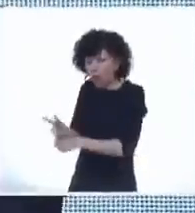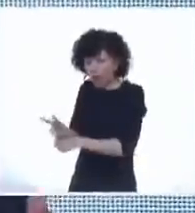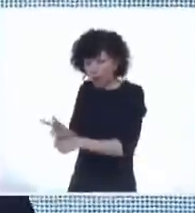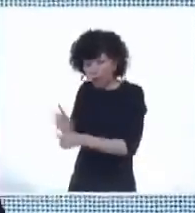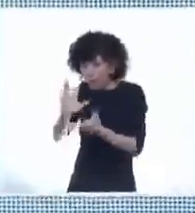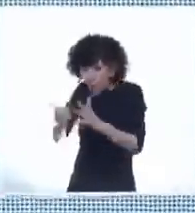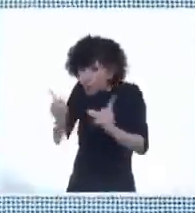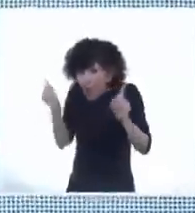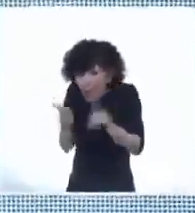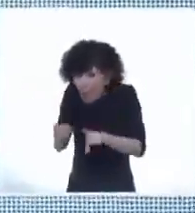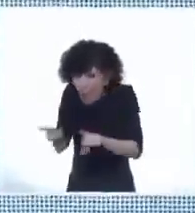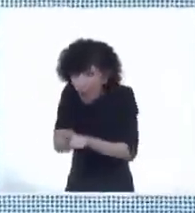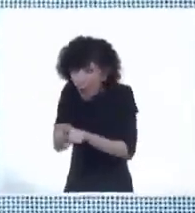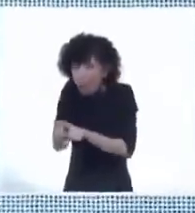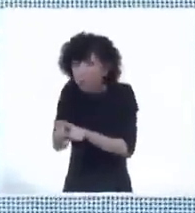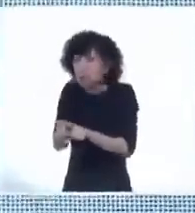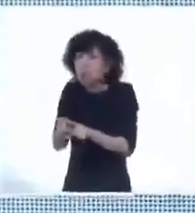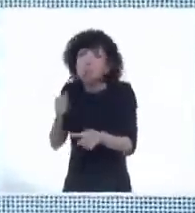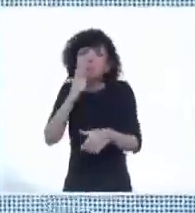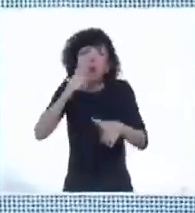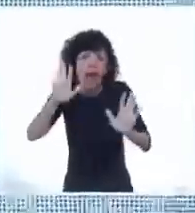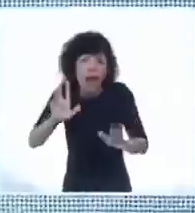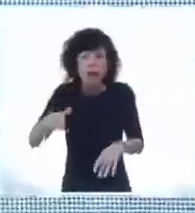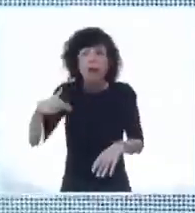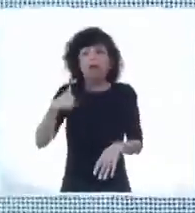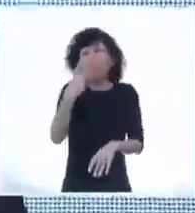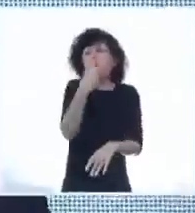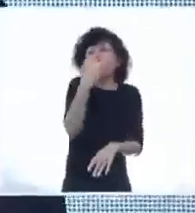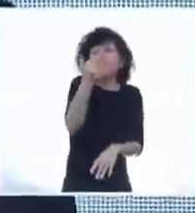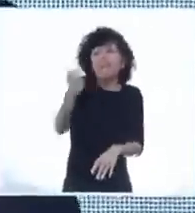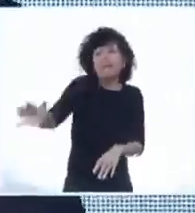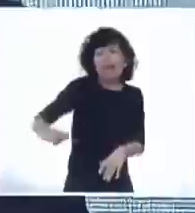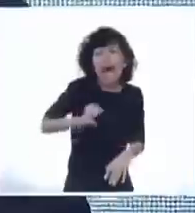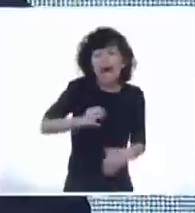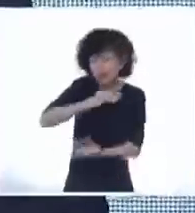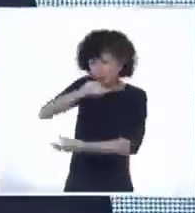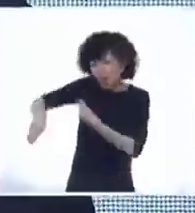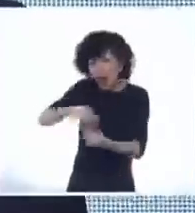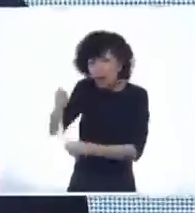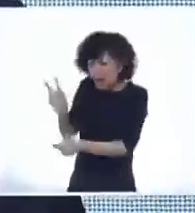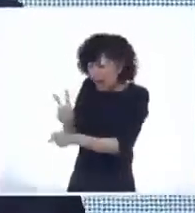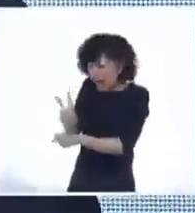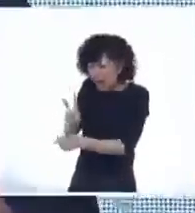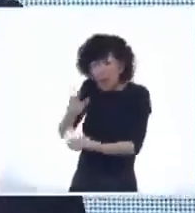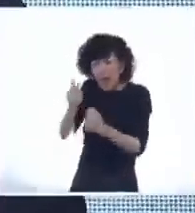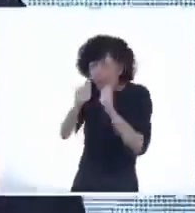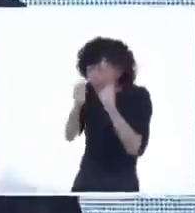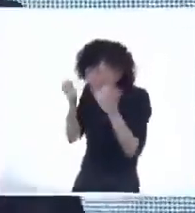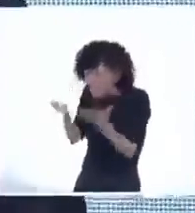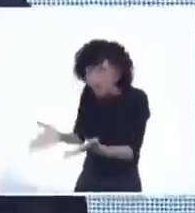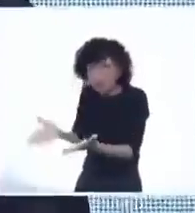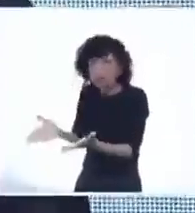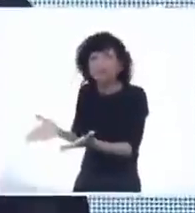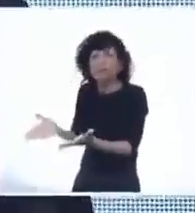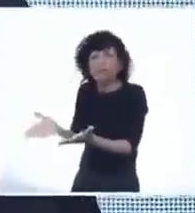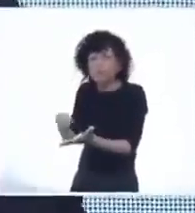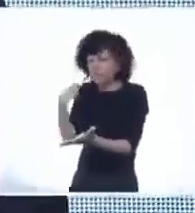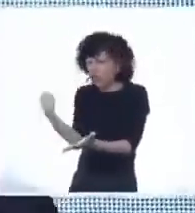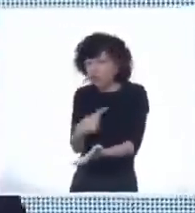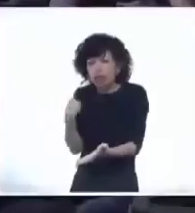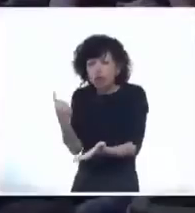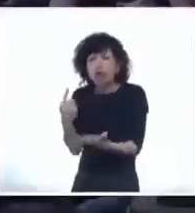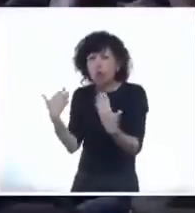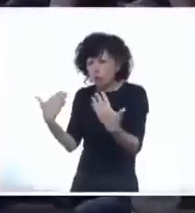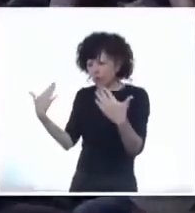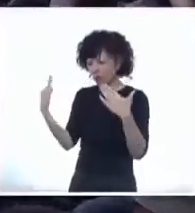a lo largo de 26 años una familia hermosa y construimos un hogar y de